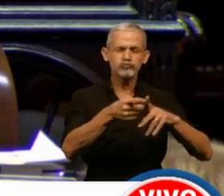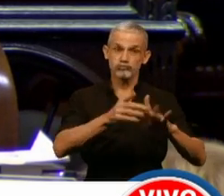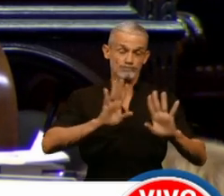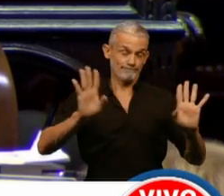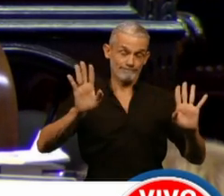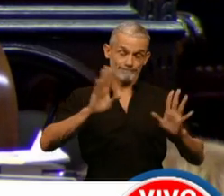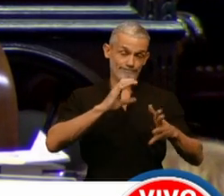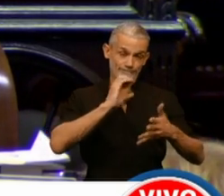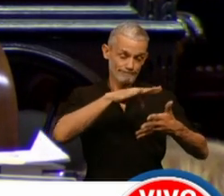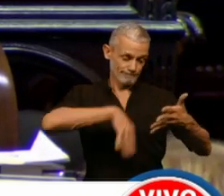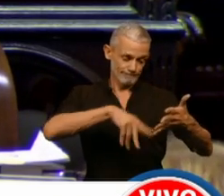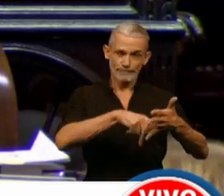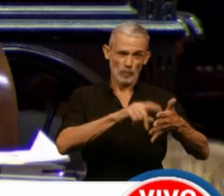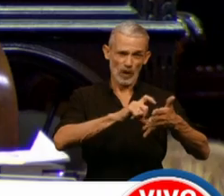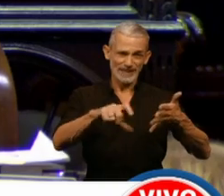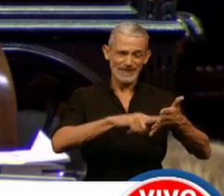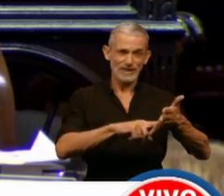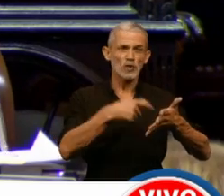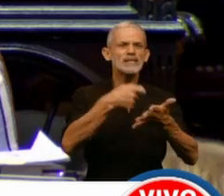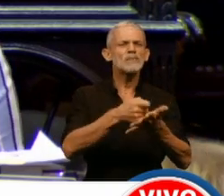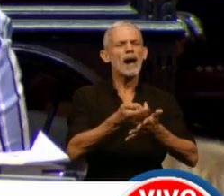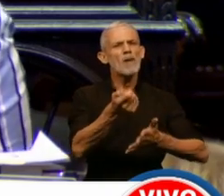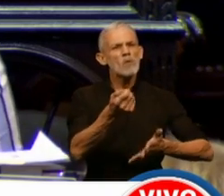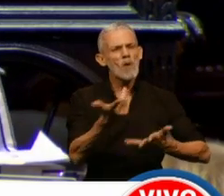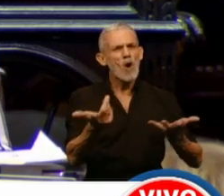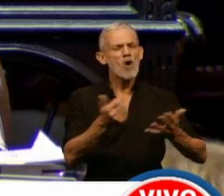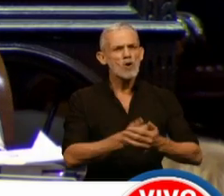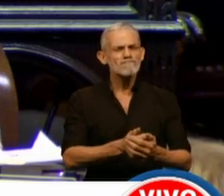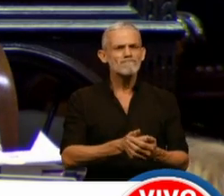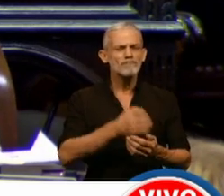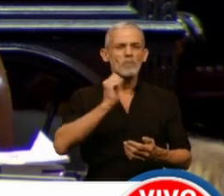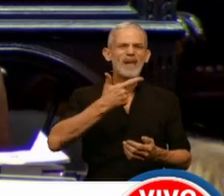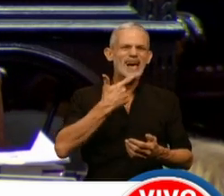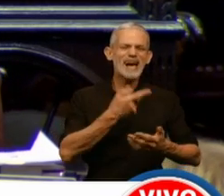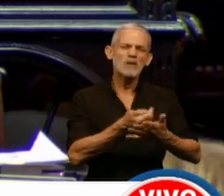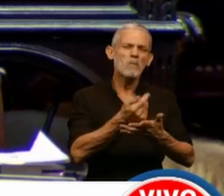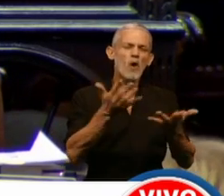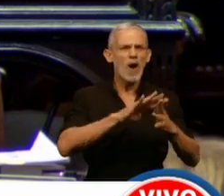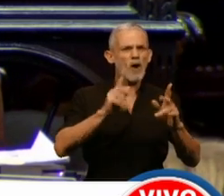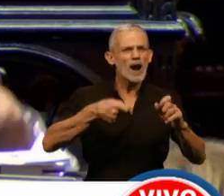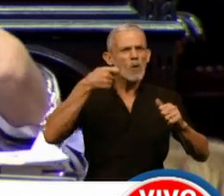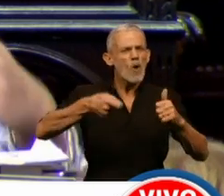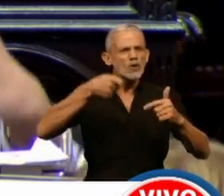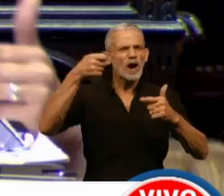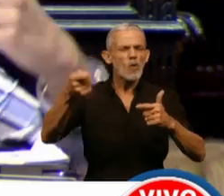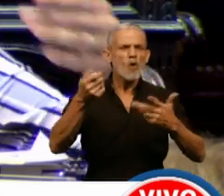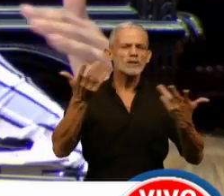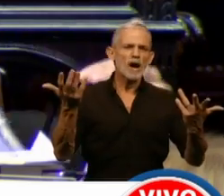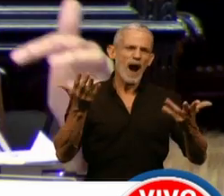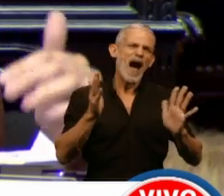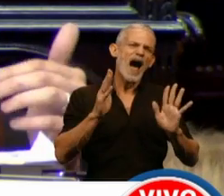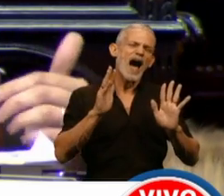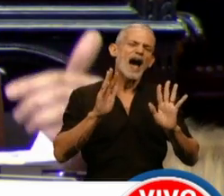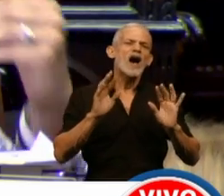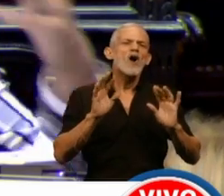imperdible se pagaba muy poco y con el todo va a pegarme nos